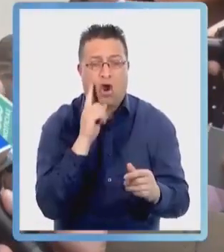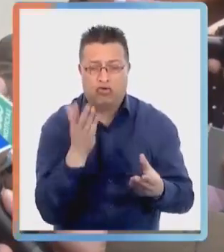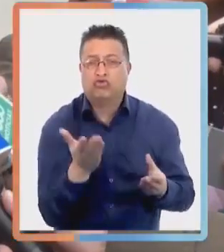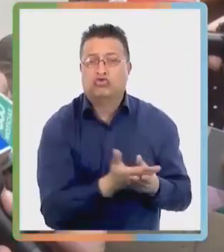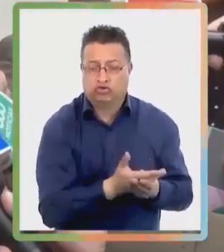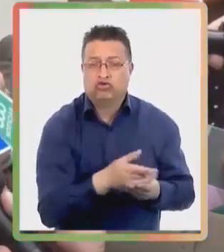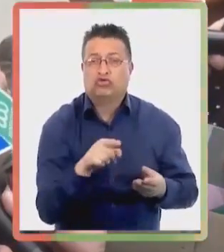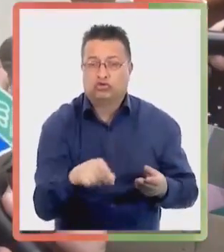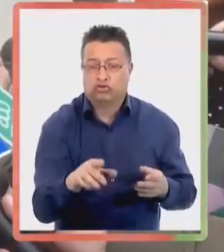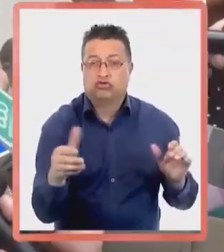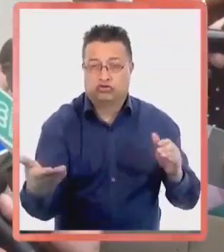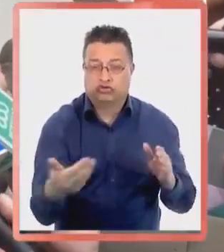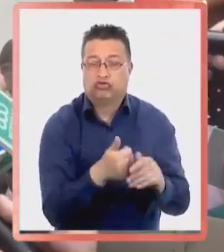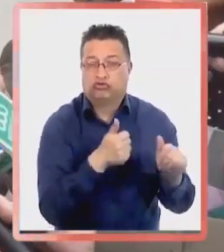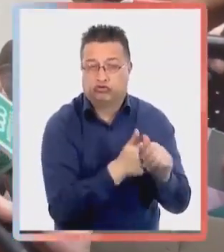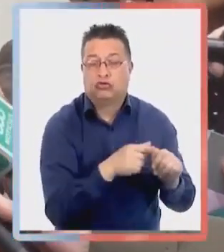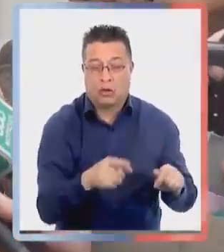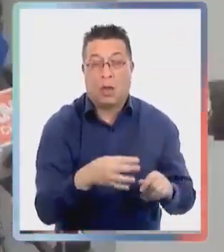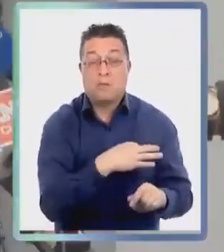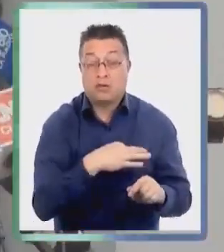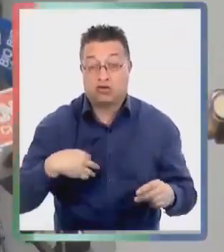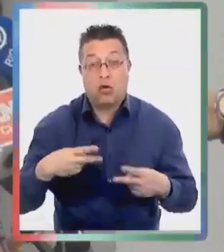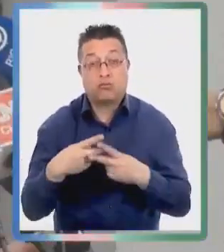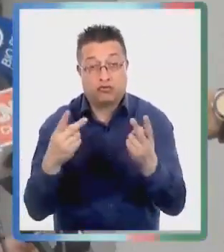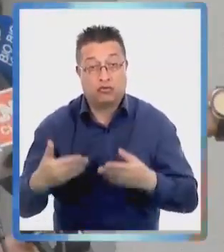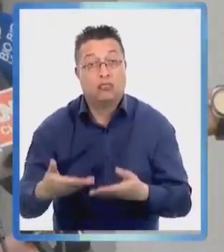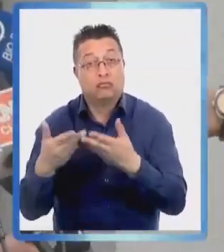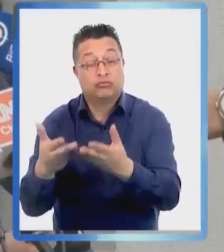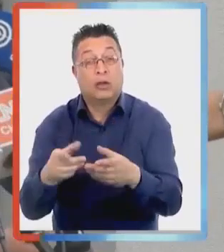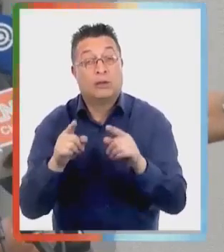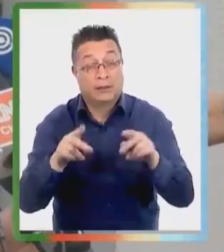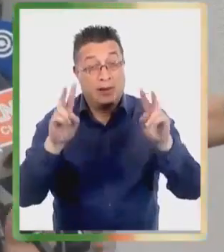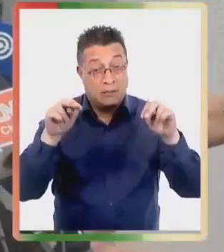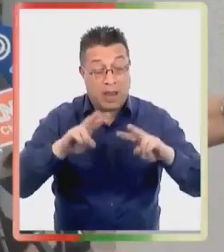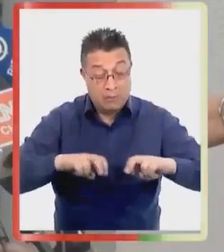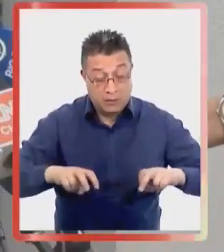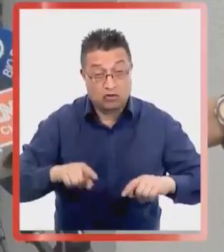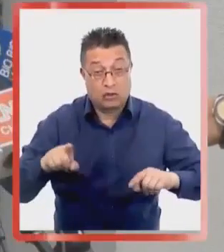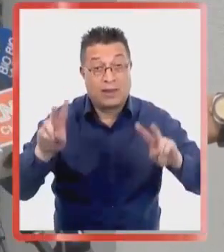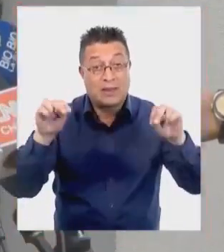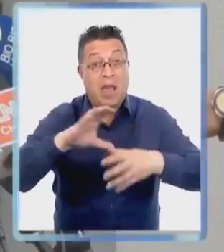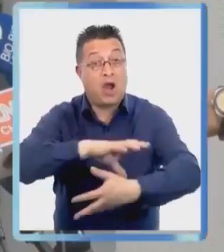que no saben muy bien cómo funciona la administración pública. El año pasado o